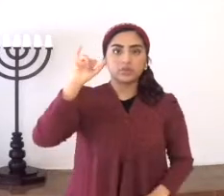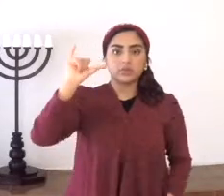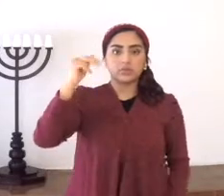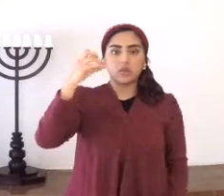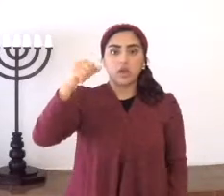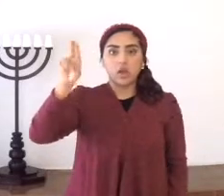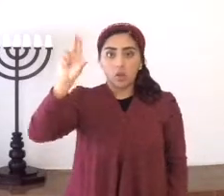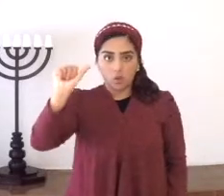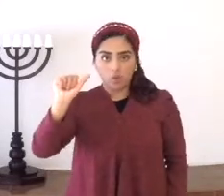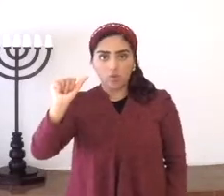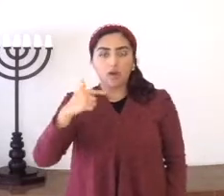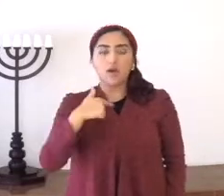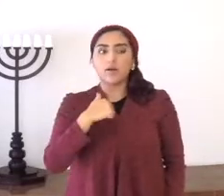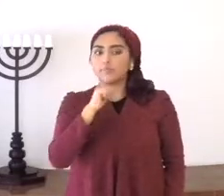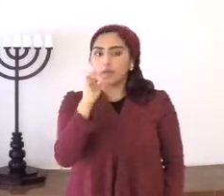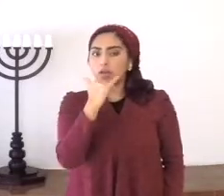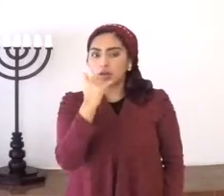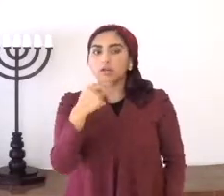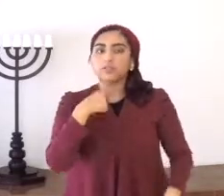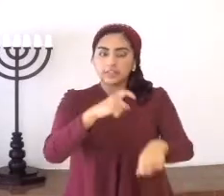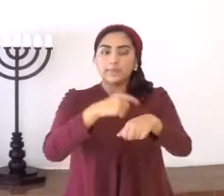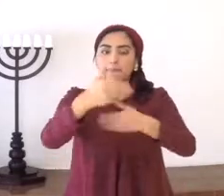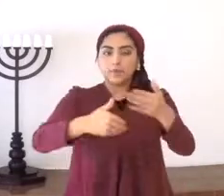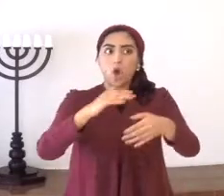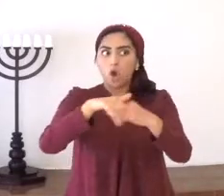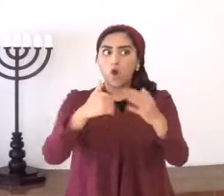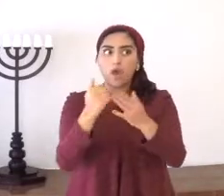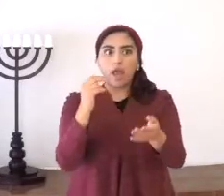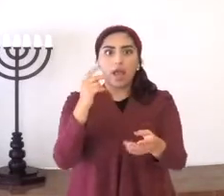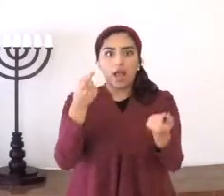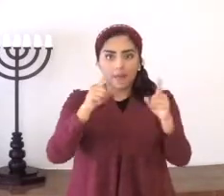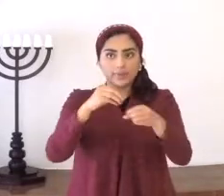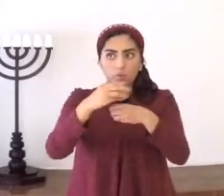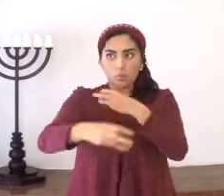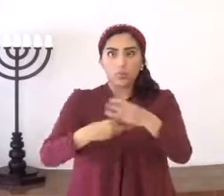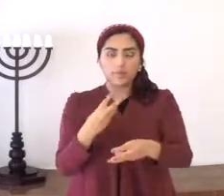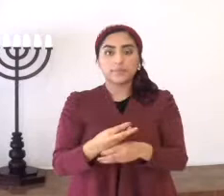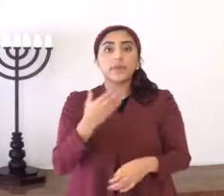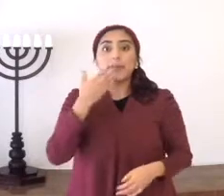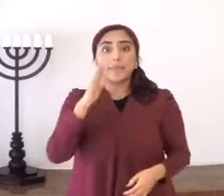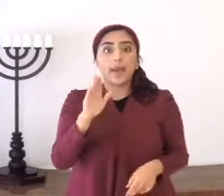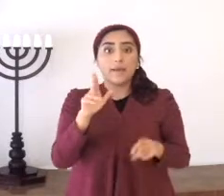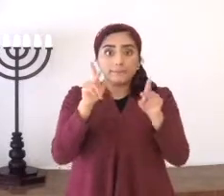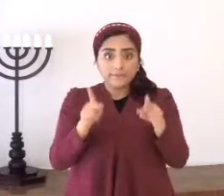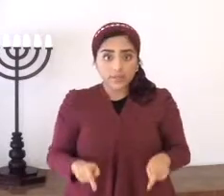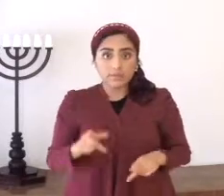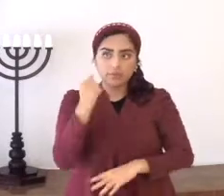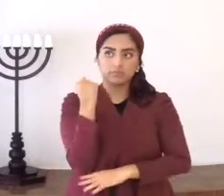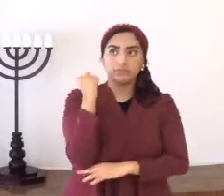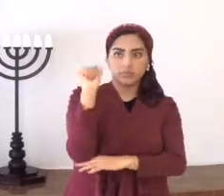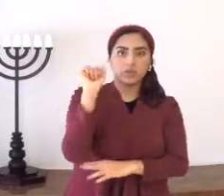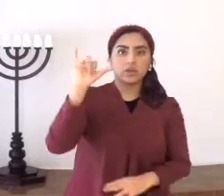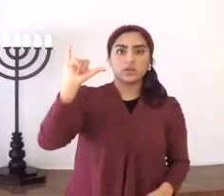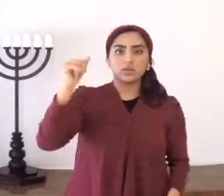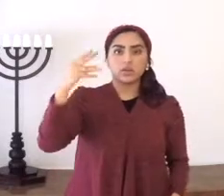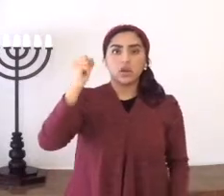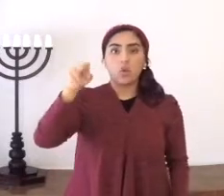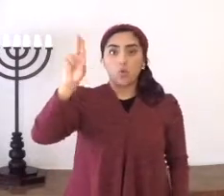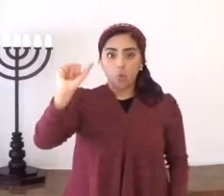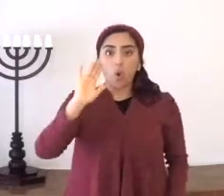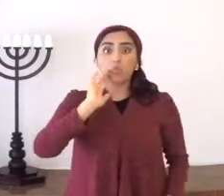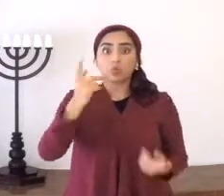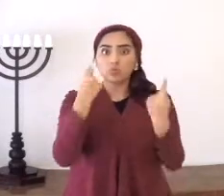Los enemigos de Yahweh, Yahshua, y no me equivoco, al tiempo, por todo lo que está sucediendo a nivel mundial. Los